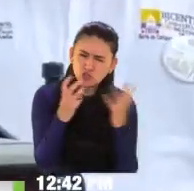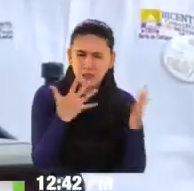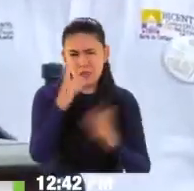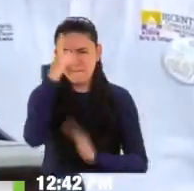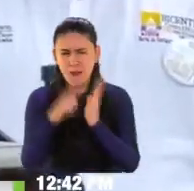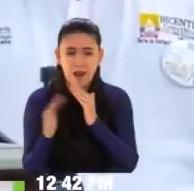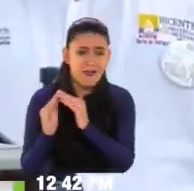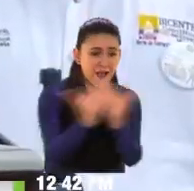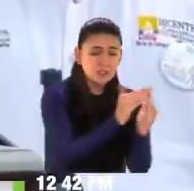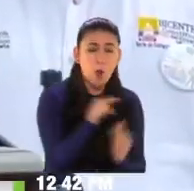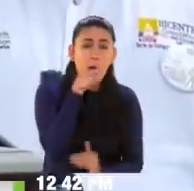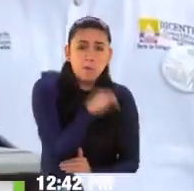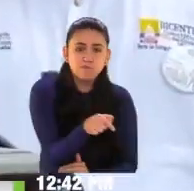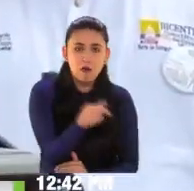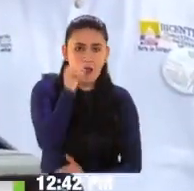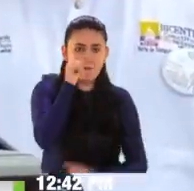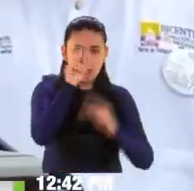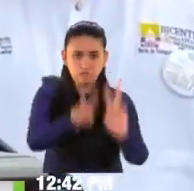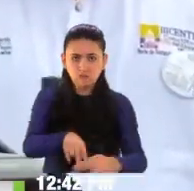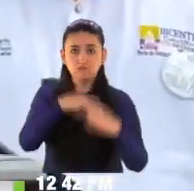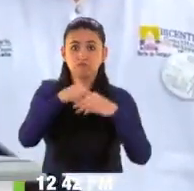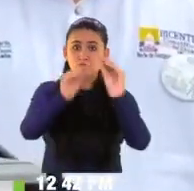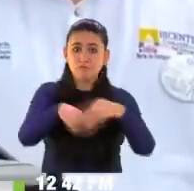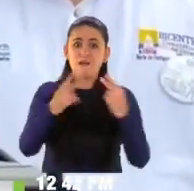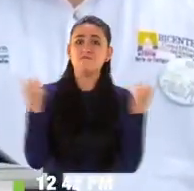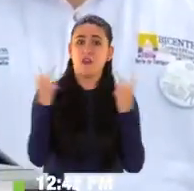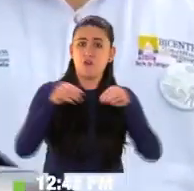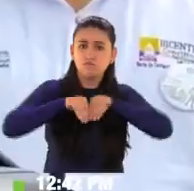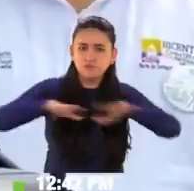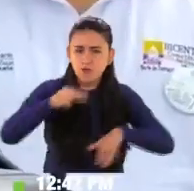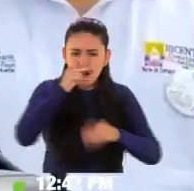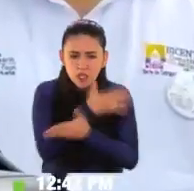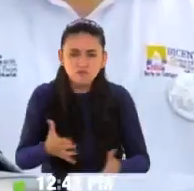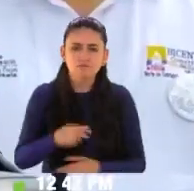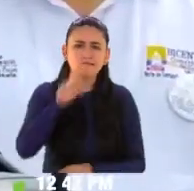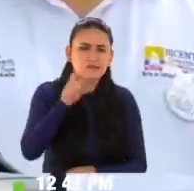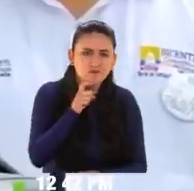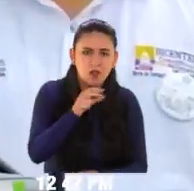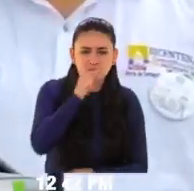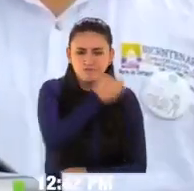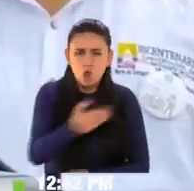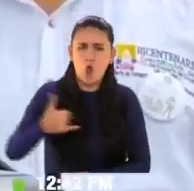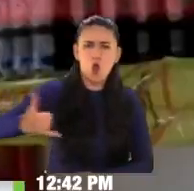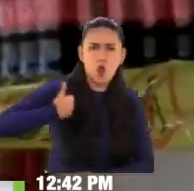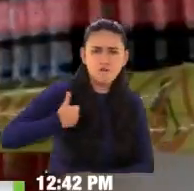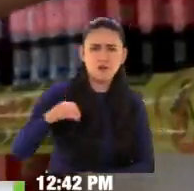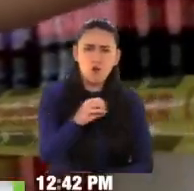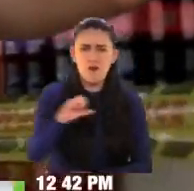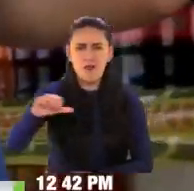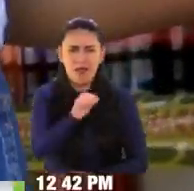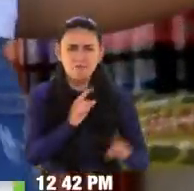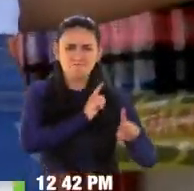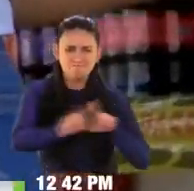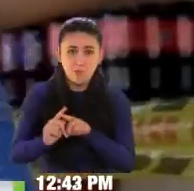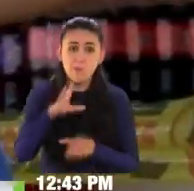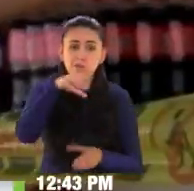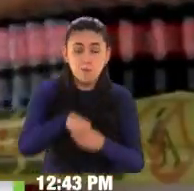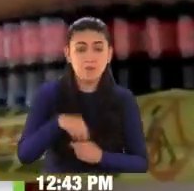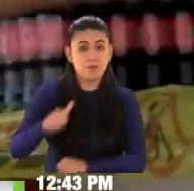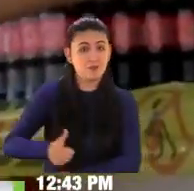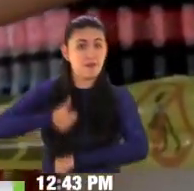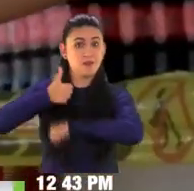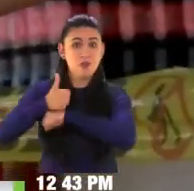siendo utilizadas como escenarios de webcam, donde los niños son instrumentalizados con fines de lucro en pornografía infantil. Hay